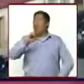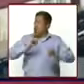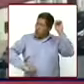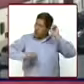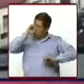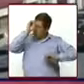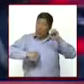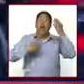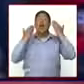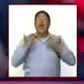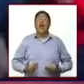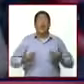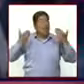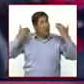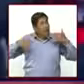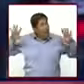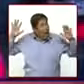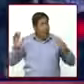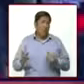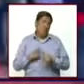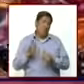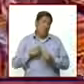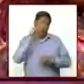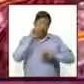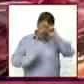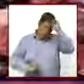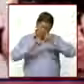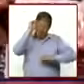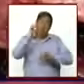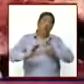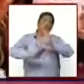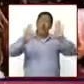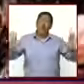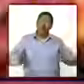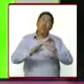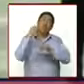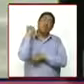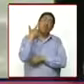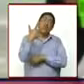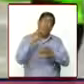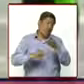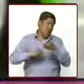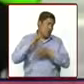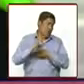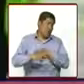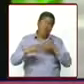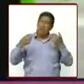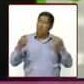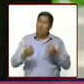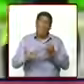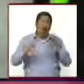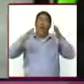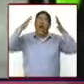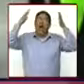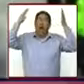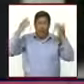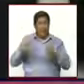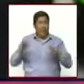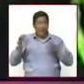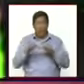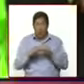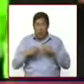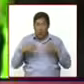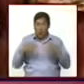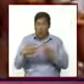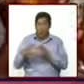Oruro. Ahora ya llega el primer convite de Oruro, que se realizará el domingo 3 de noviembre. A semanas de vivir esta máxima expresión cultural,